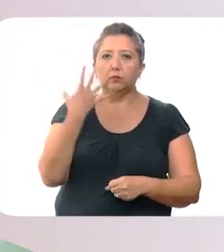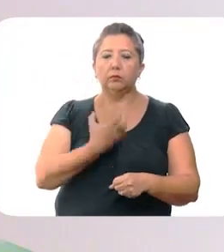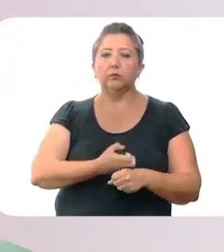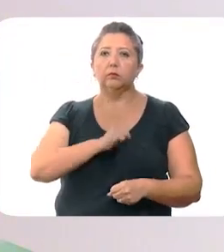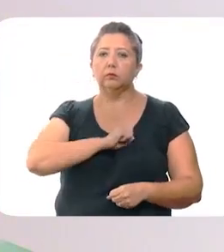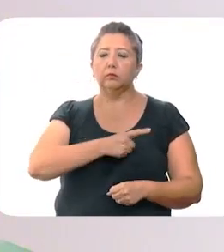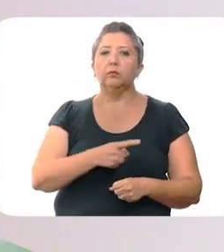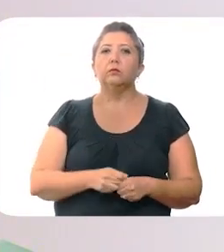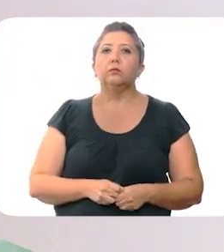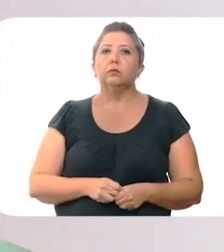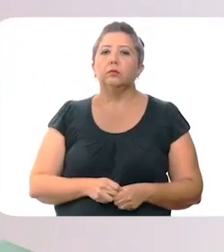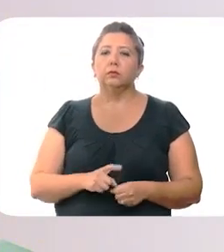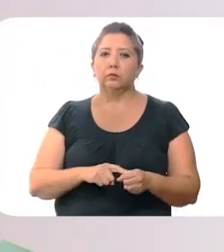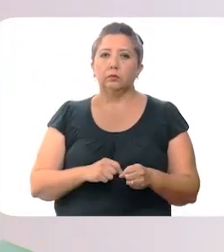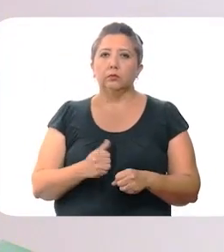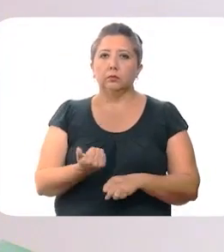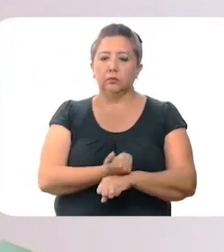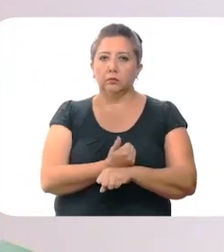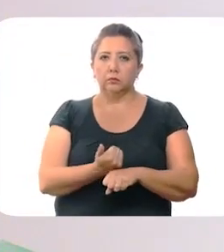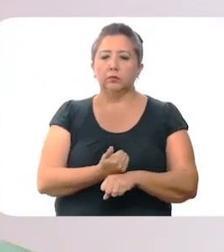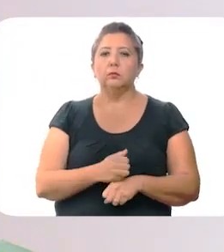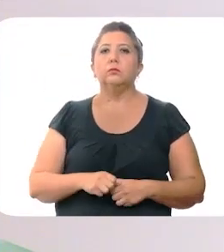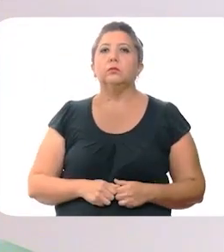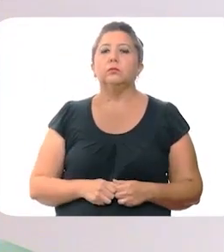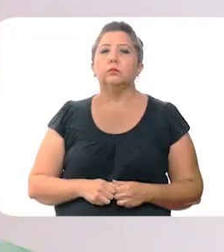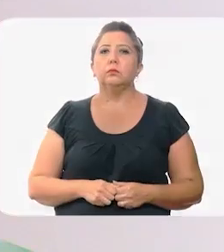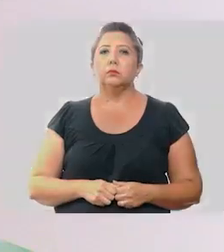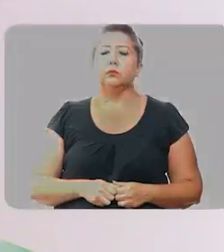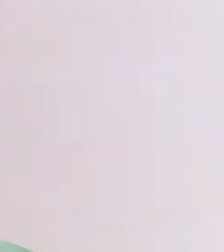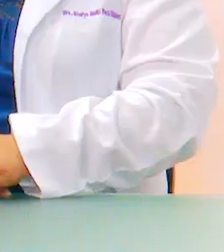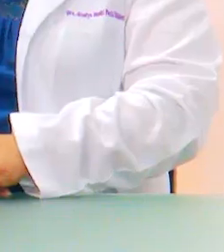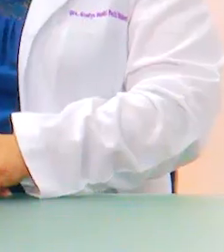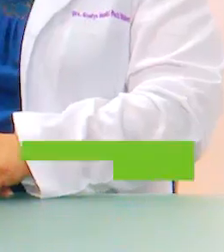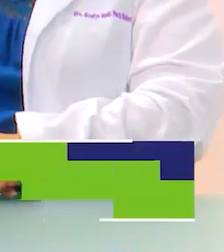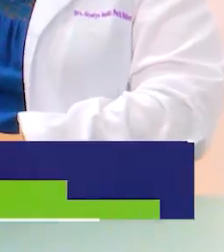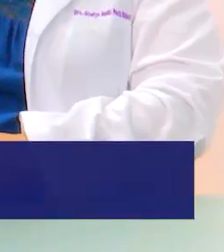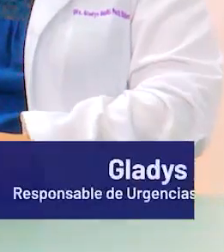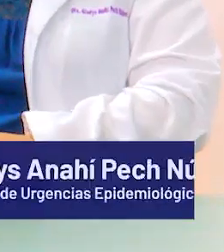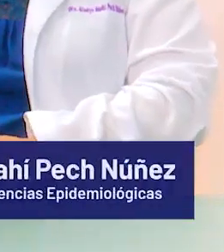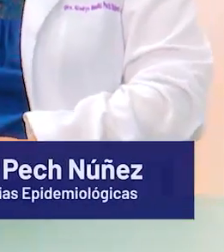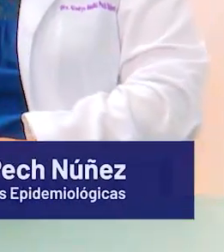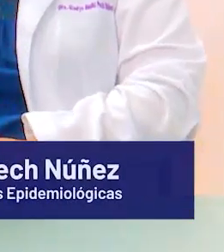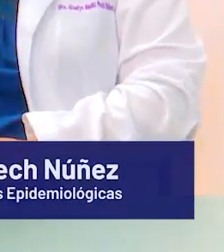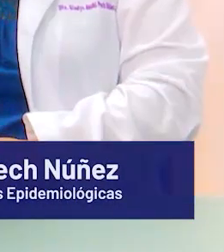del Semáforo Estatal de Salud marcan color amarillo. Ese es todo el reporte, doctora.